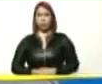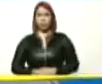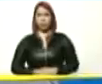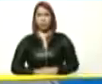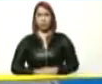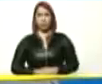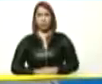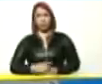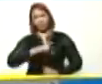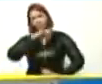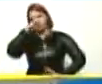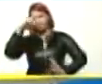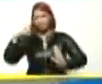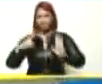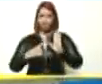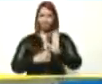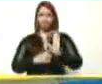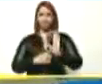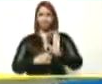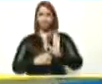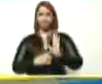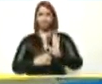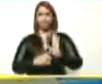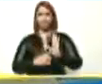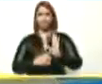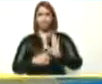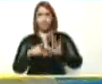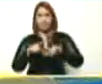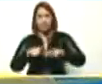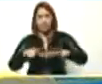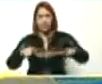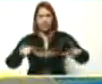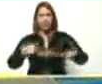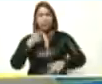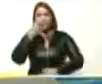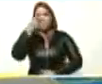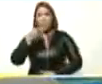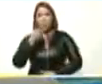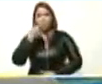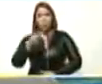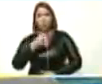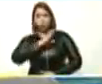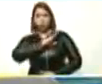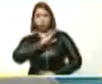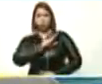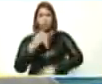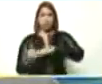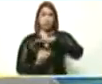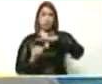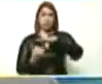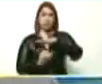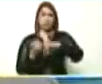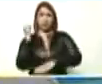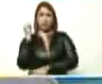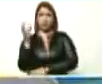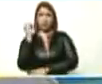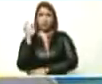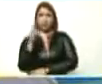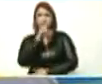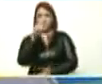plenamente, el espacio político, institucional, del parlamento venezolano,